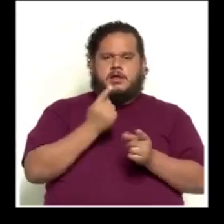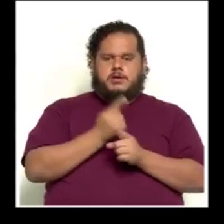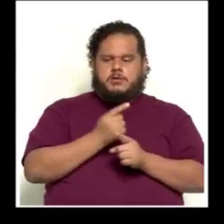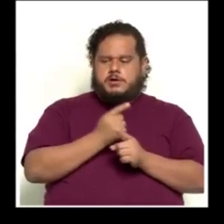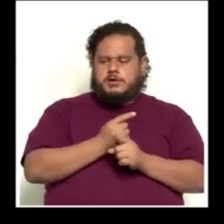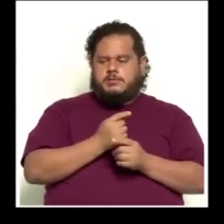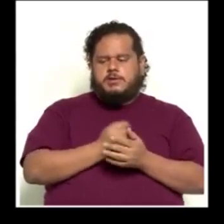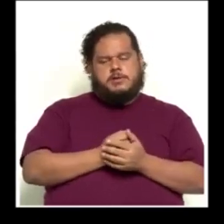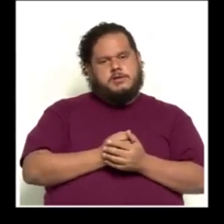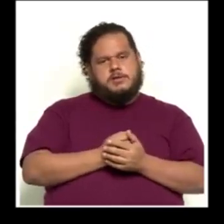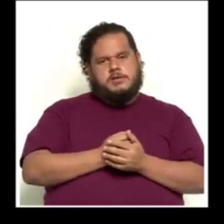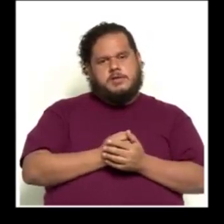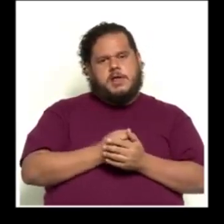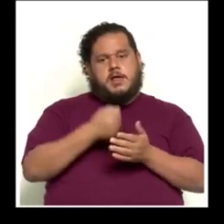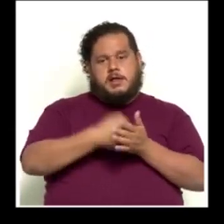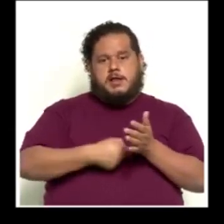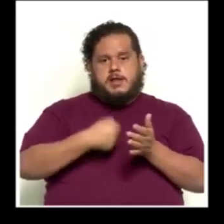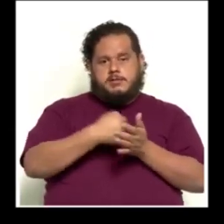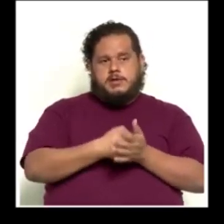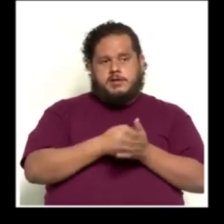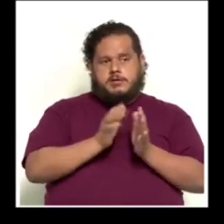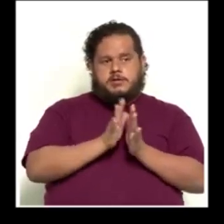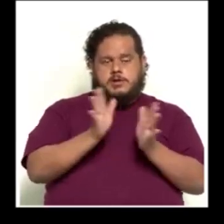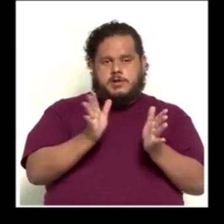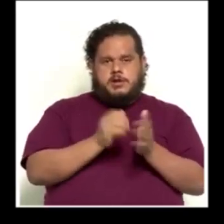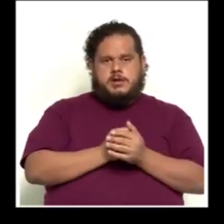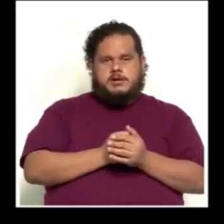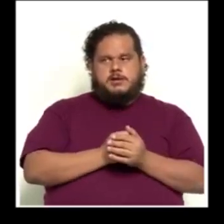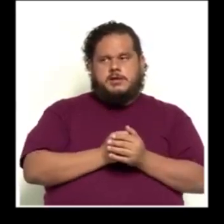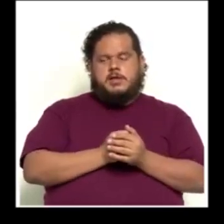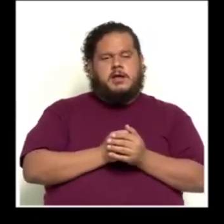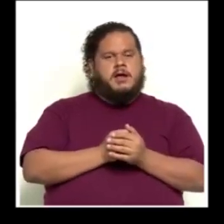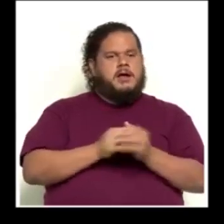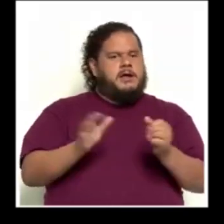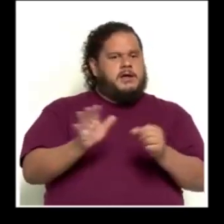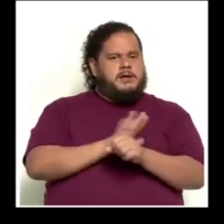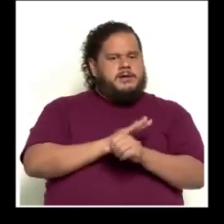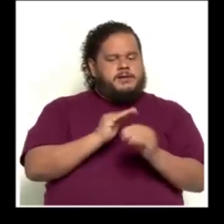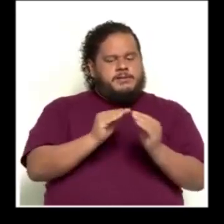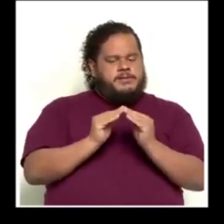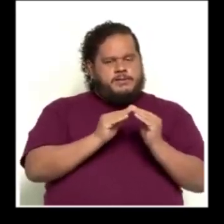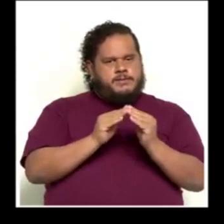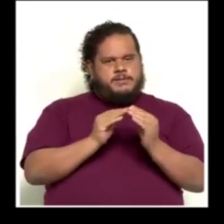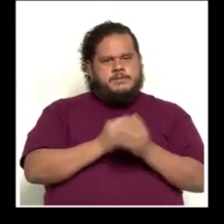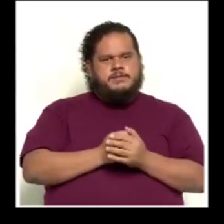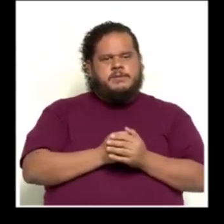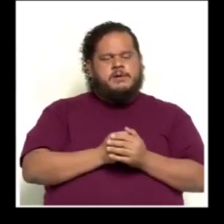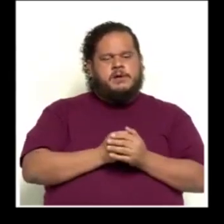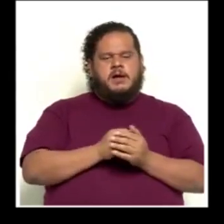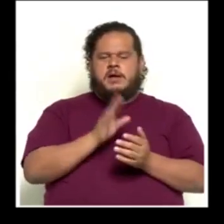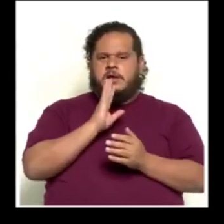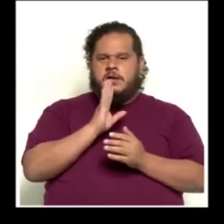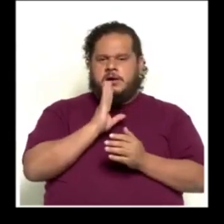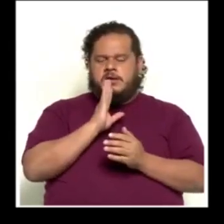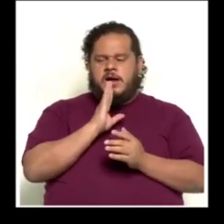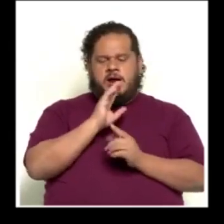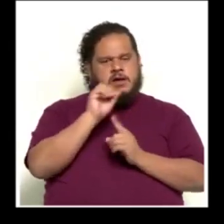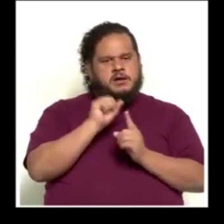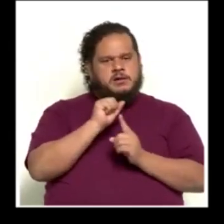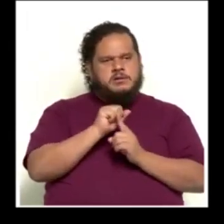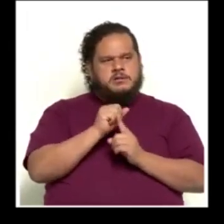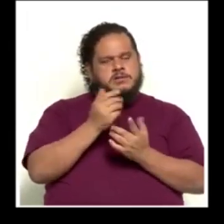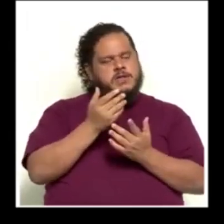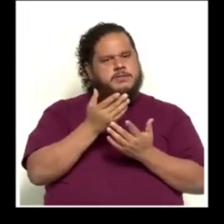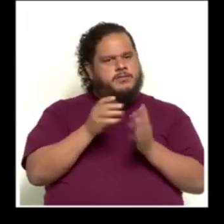efectivamente, digamos, la apelación general a la totalidad de la población, ¿verdad? De hablar en términos de,